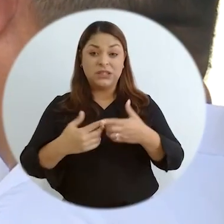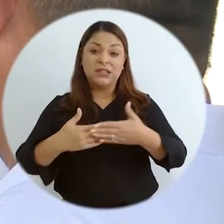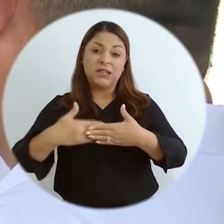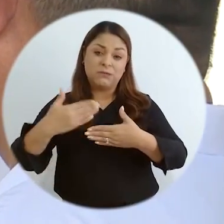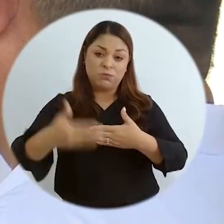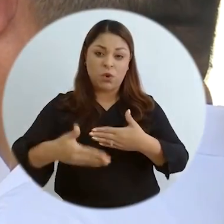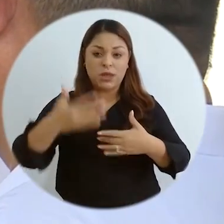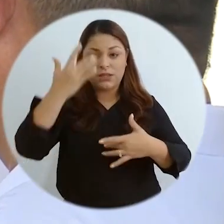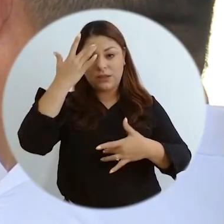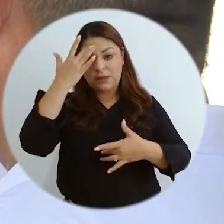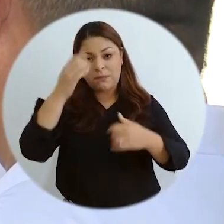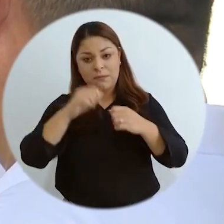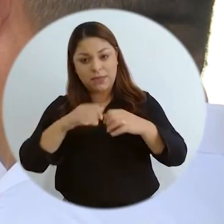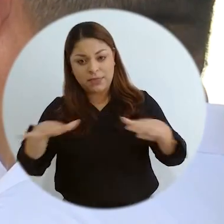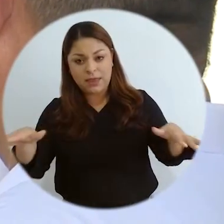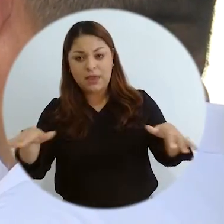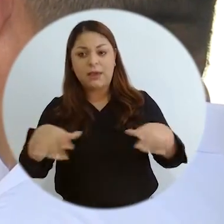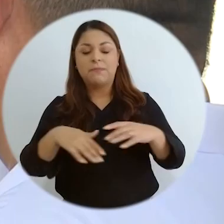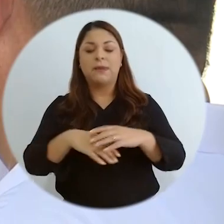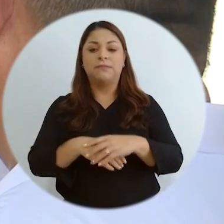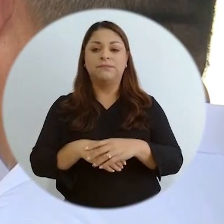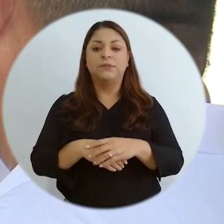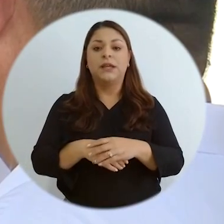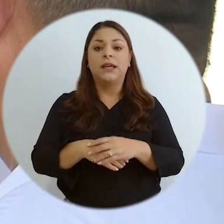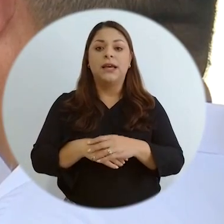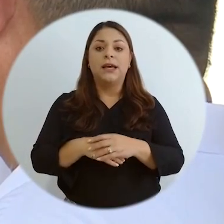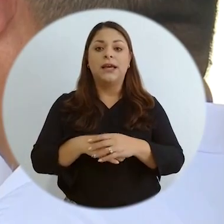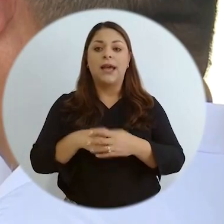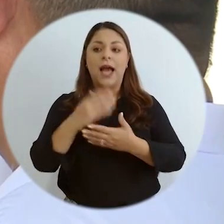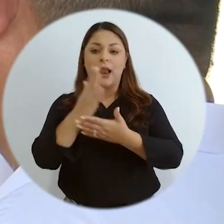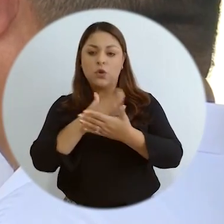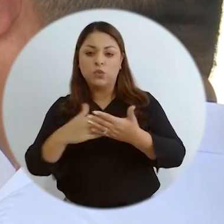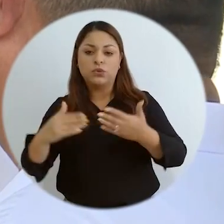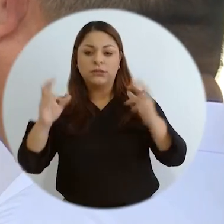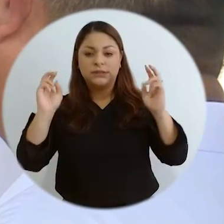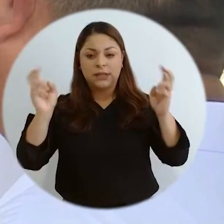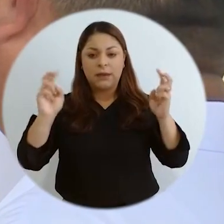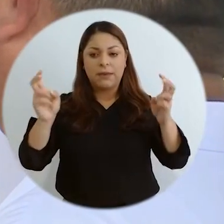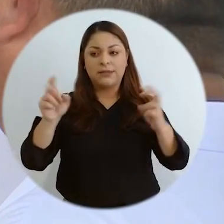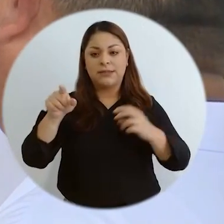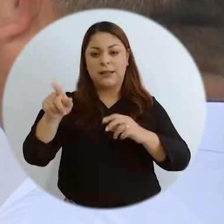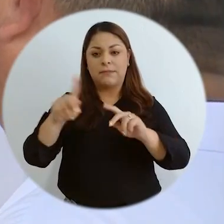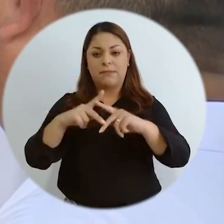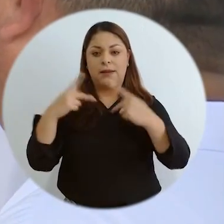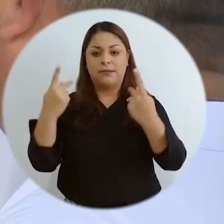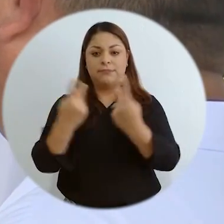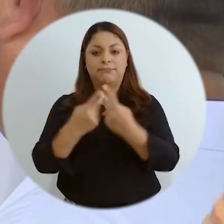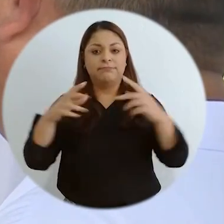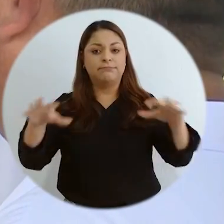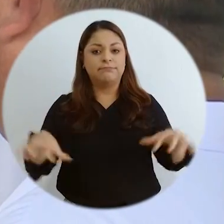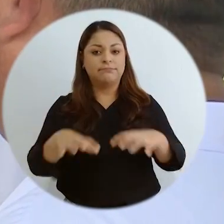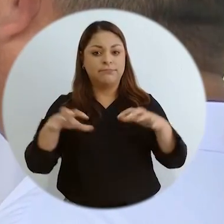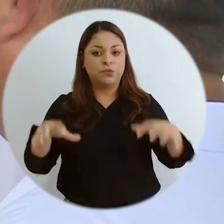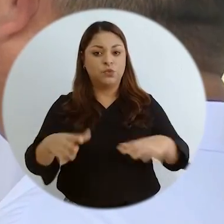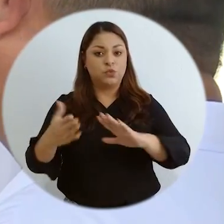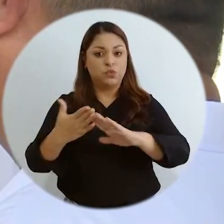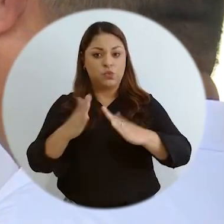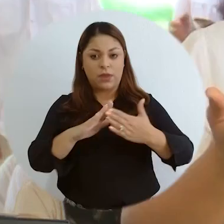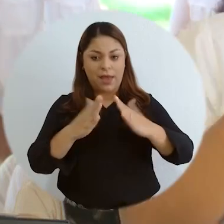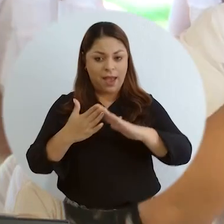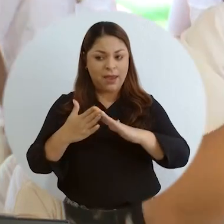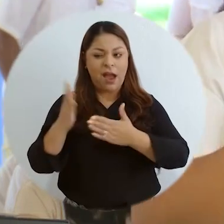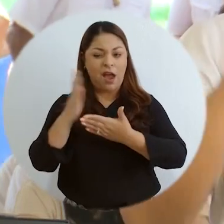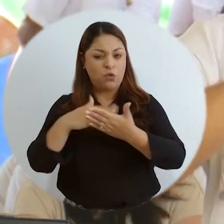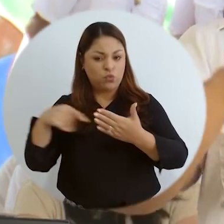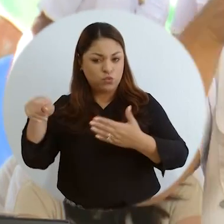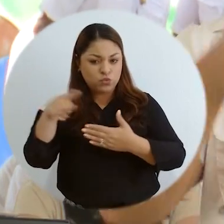de la financiación de 2 gobiernos del Partido de Acción Ciudadana, que muchas personas culpaban, ¿verdad?, por una serie de problemas que estaba sufriendo el país y